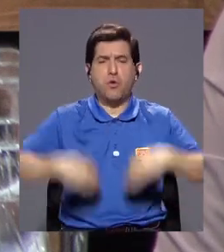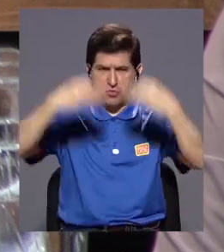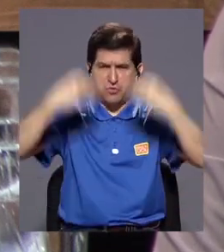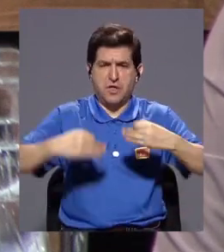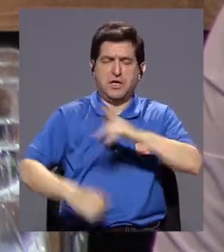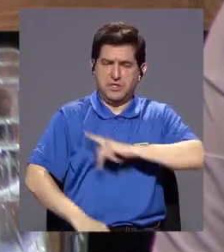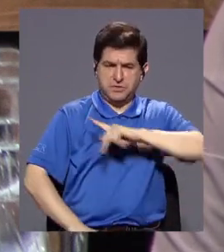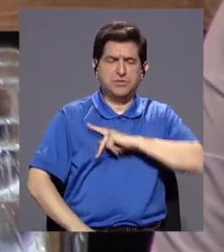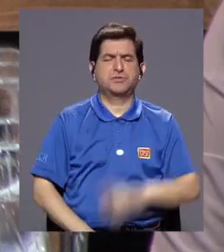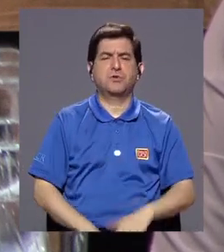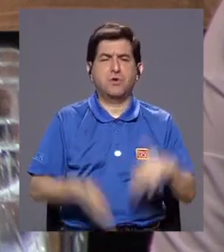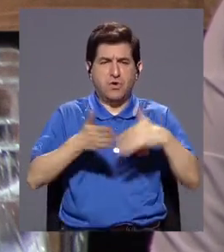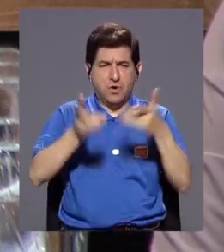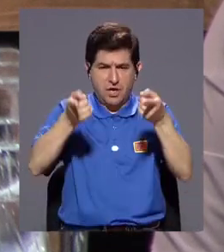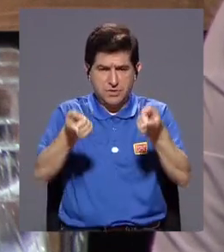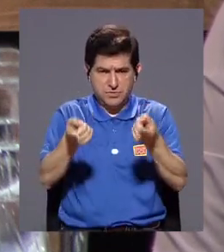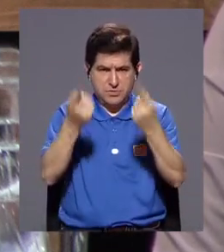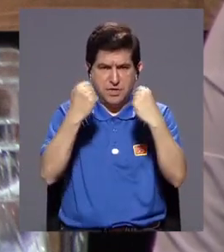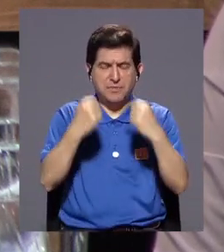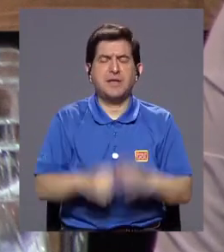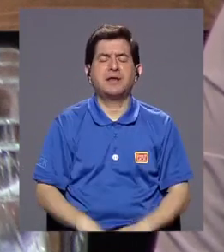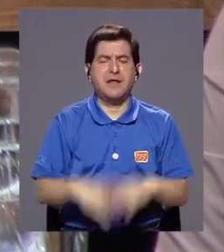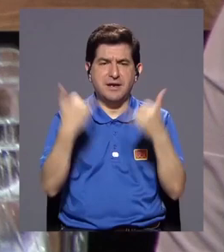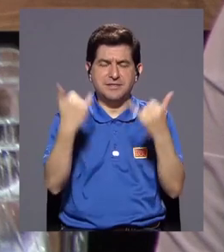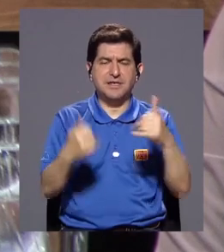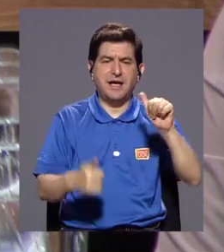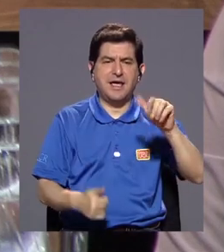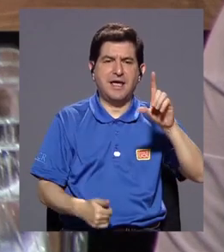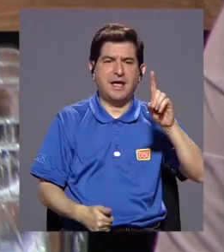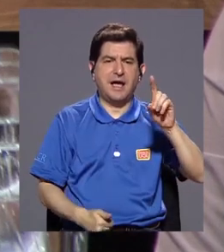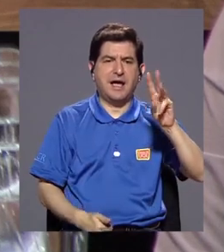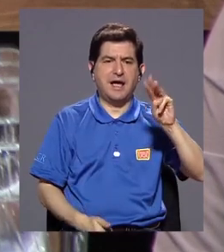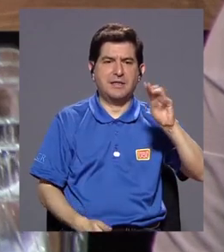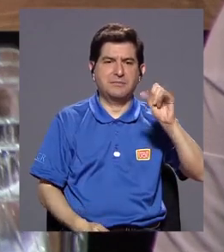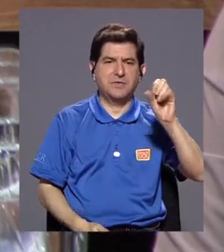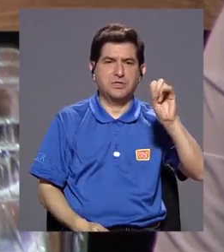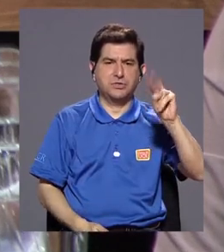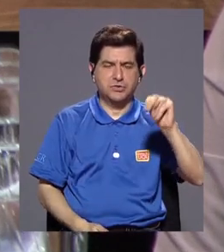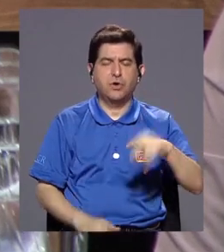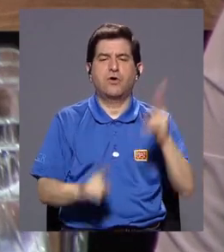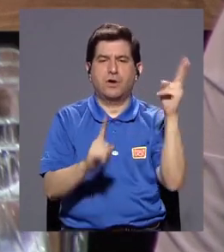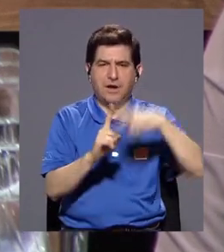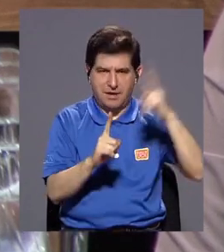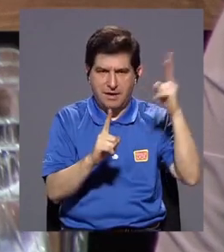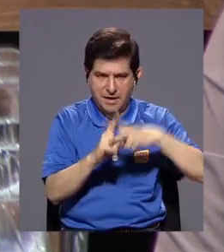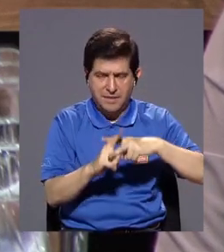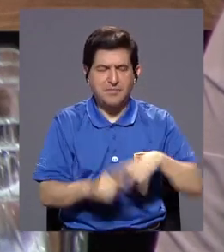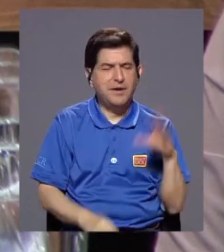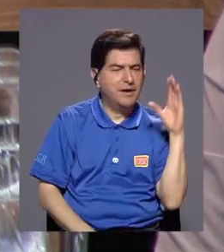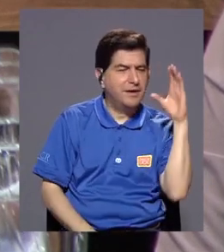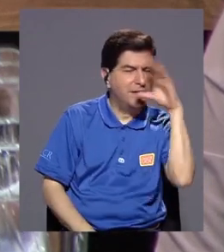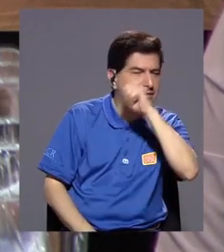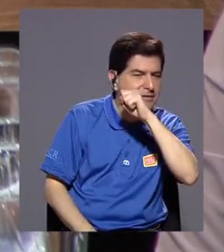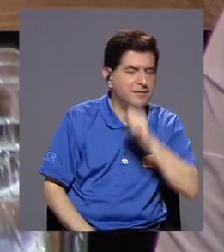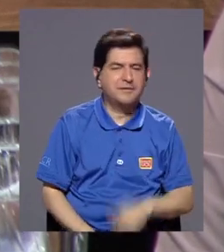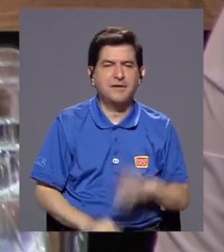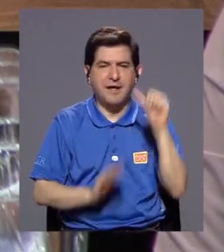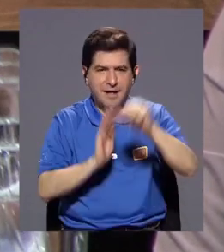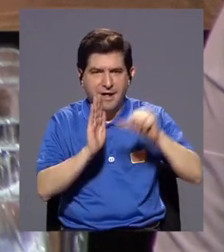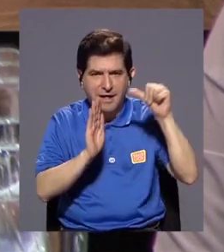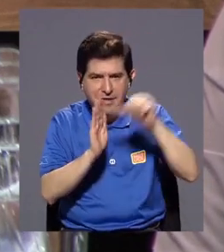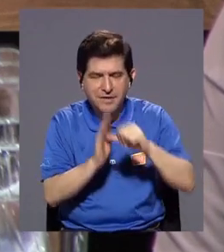desde admisión ya lo detectamos y se les está aplicado adecuaciones para el examen de